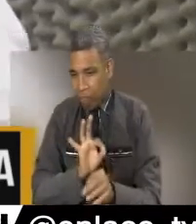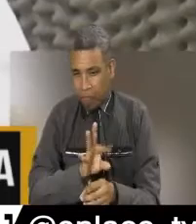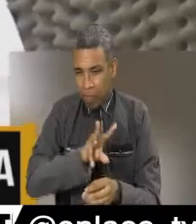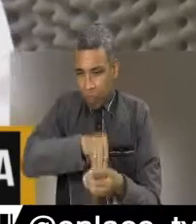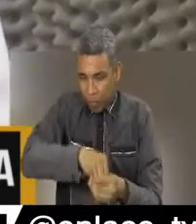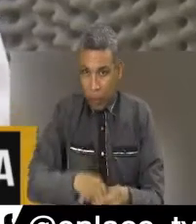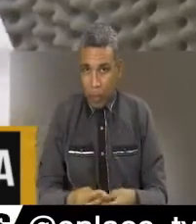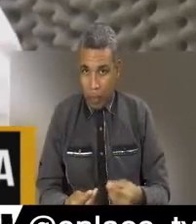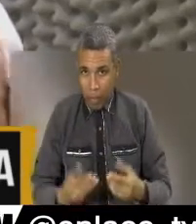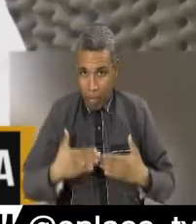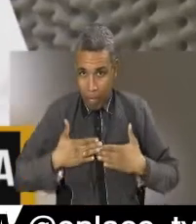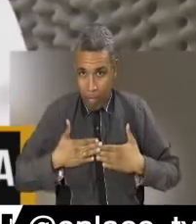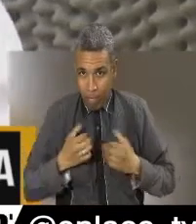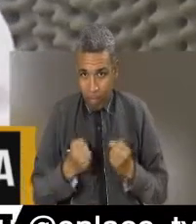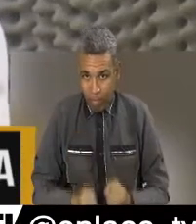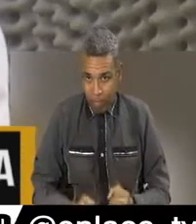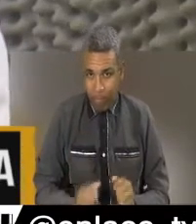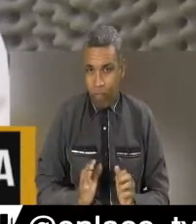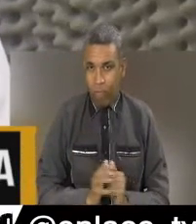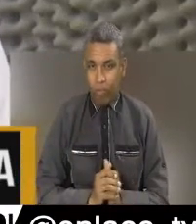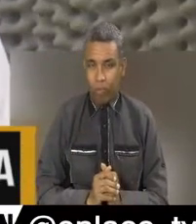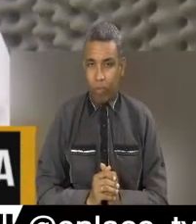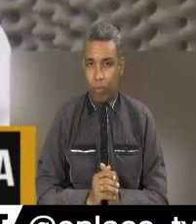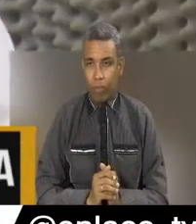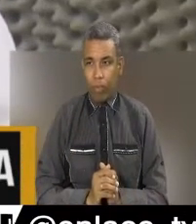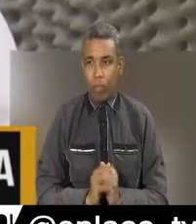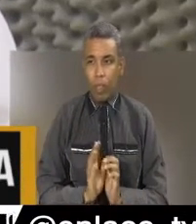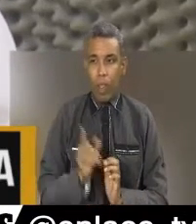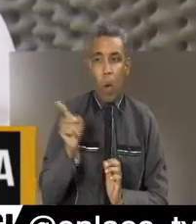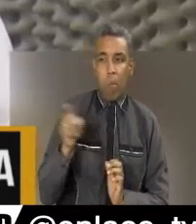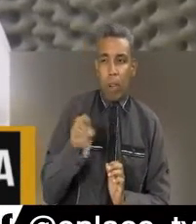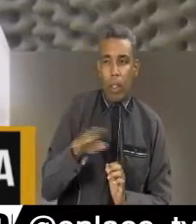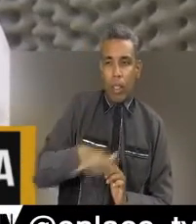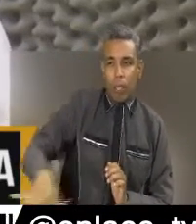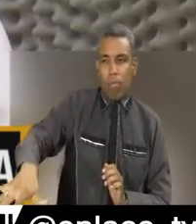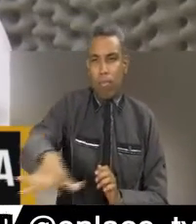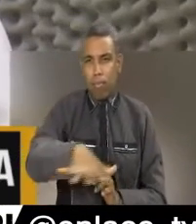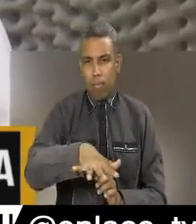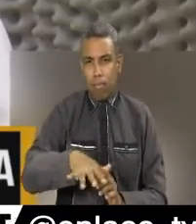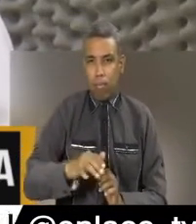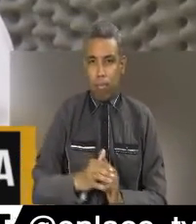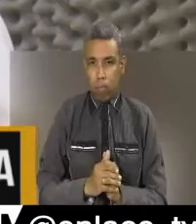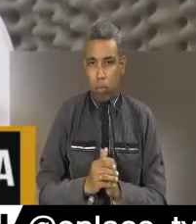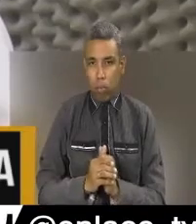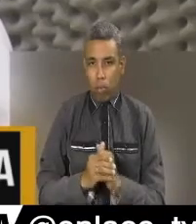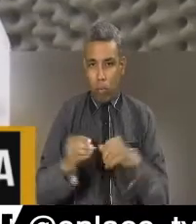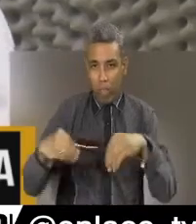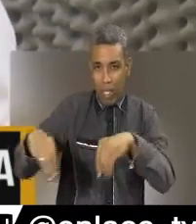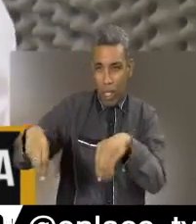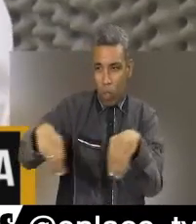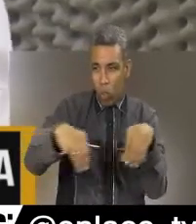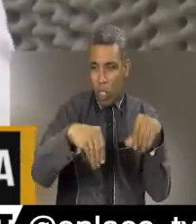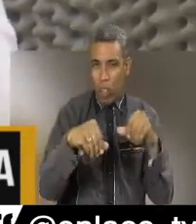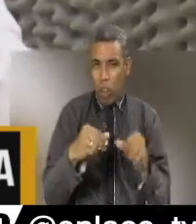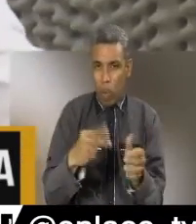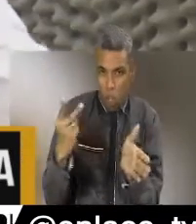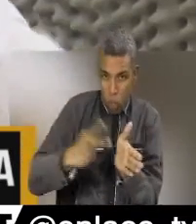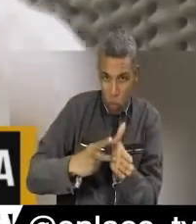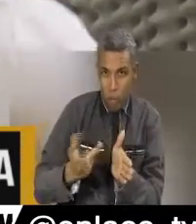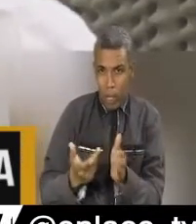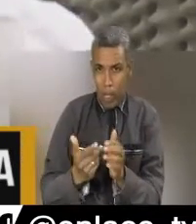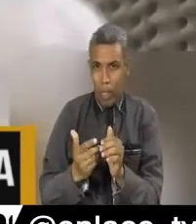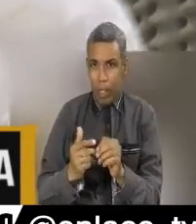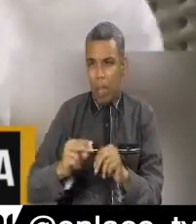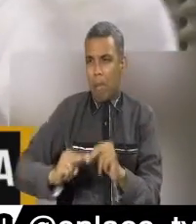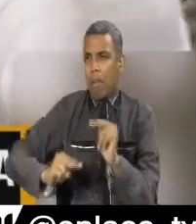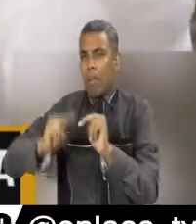en el terreno que tenemos ahí al lado donde vamos a hacer las 2.000 familias, poder dejar nosotros ya listo como el tema de una consultoría